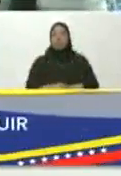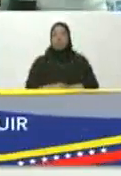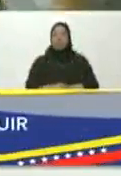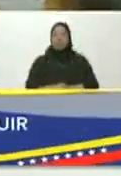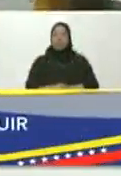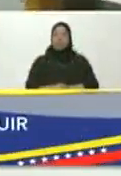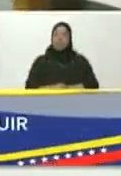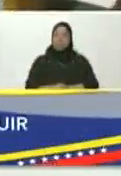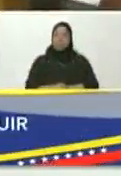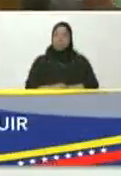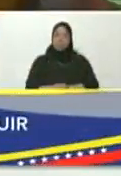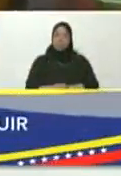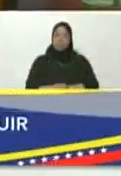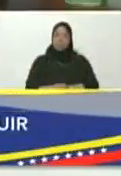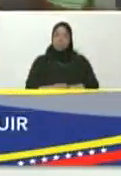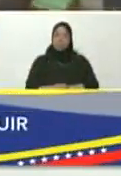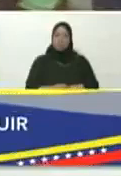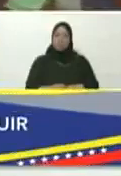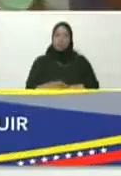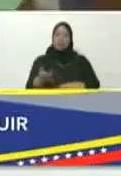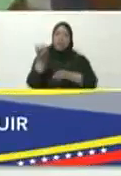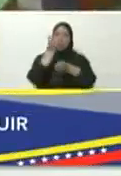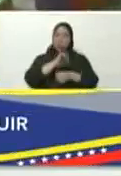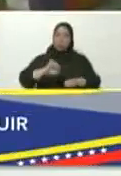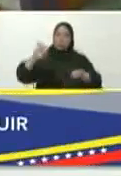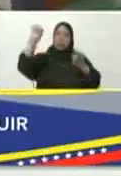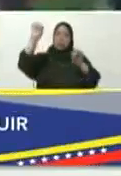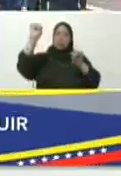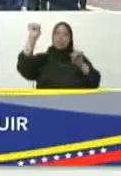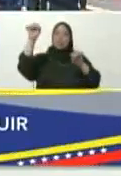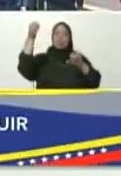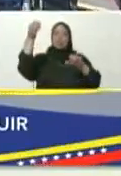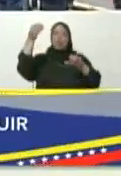¿verdad? El socialismo en lo social.